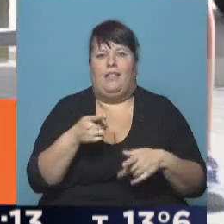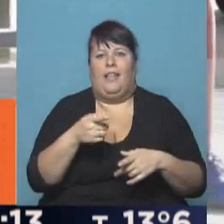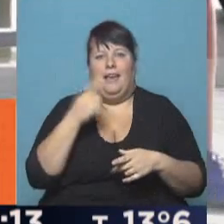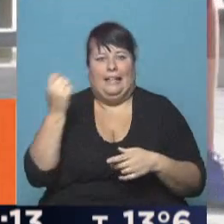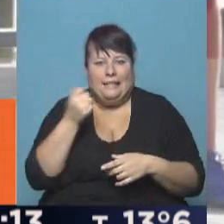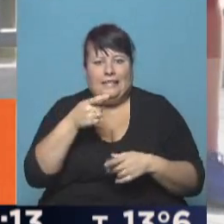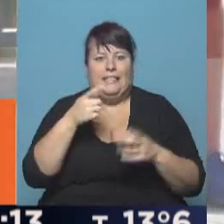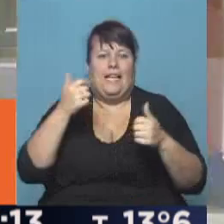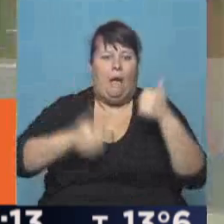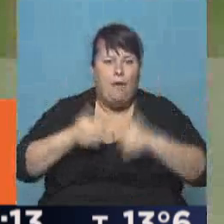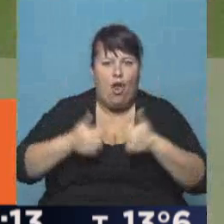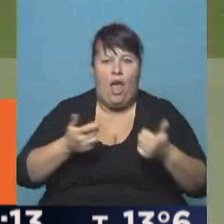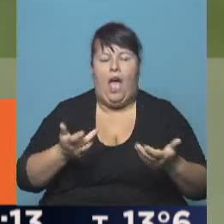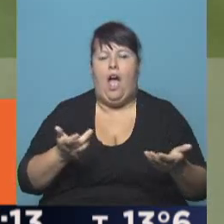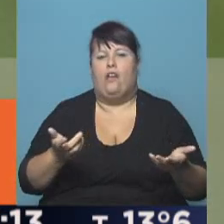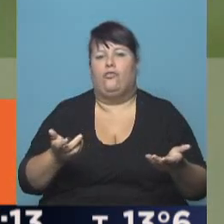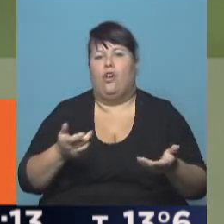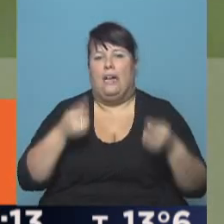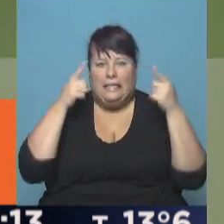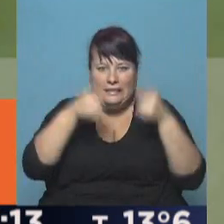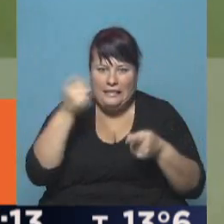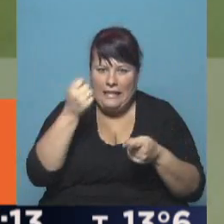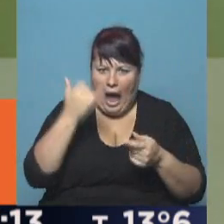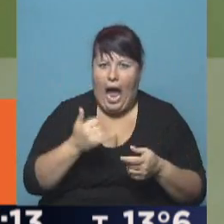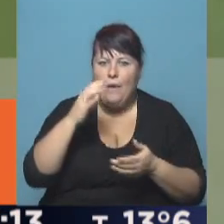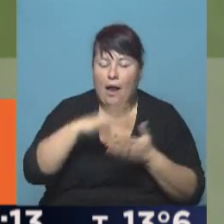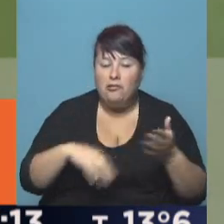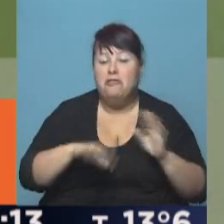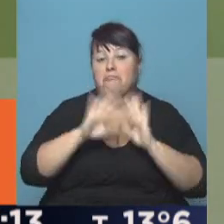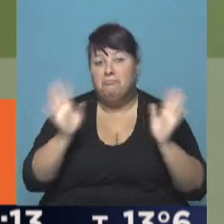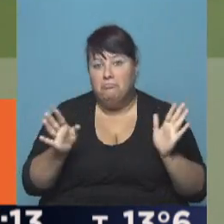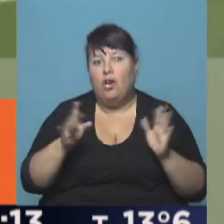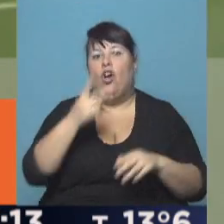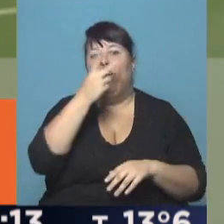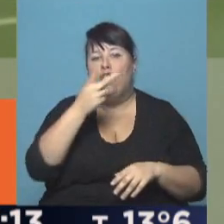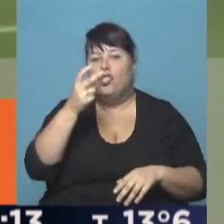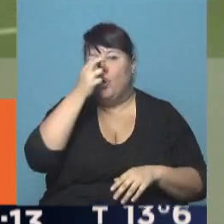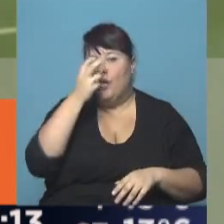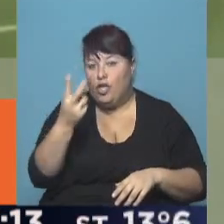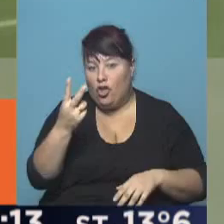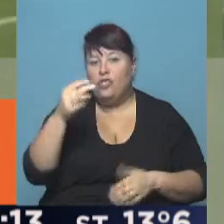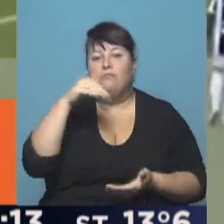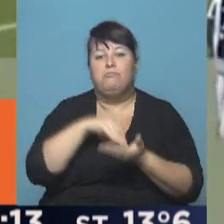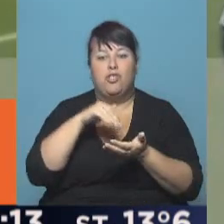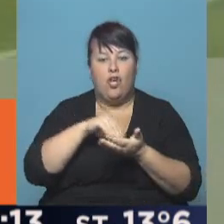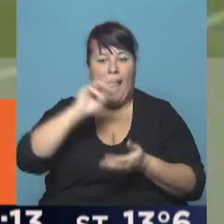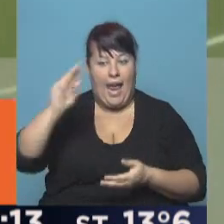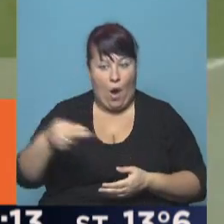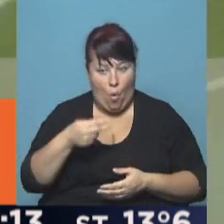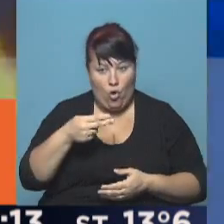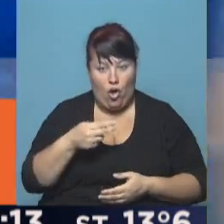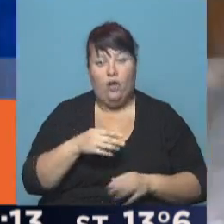las intenciones, los campeonatos, los objetivos que tiene el Barcelona. Bueno, fueron 222 millones de